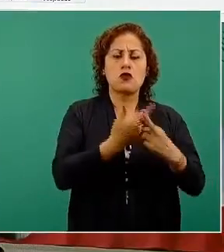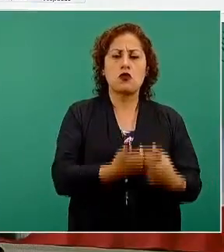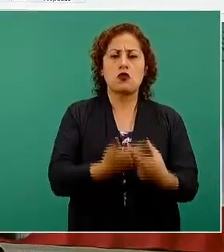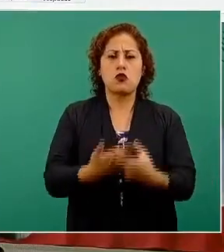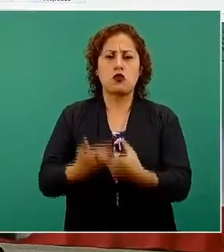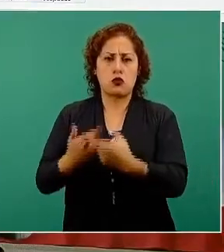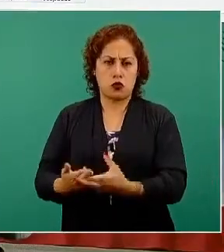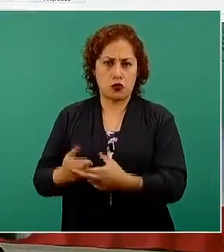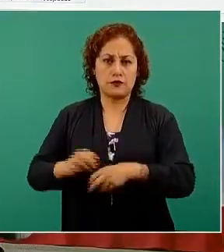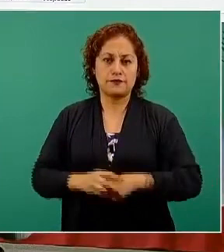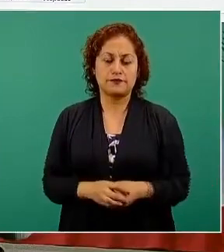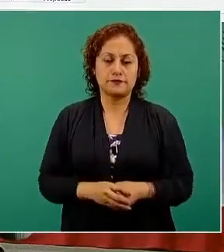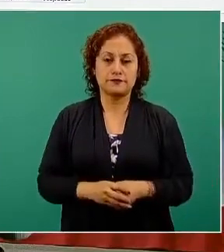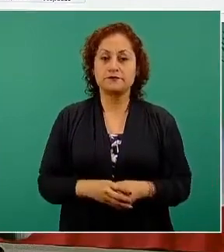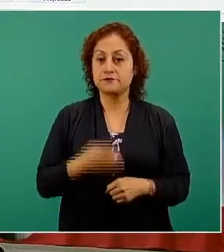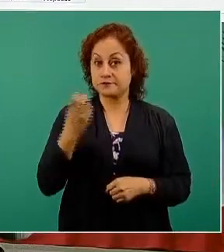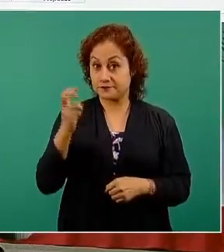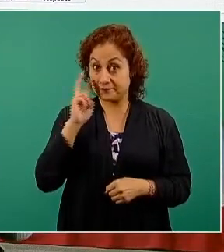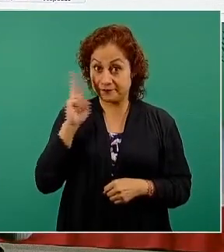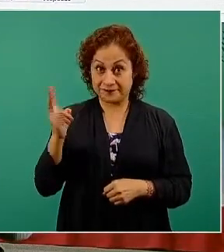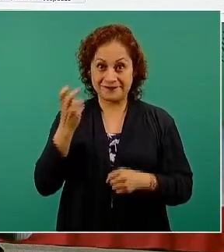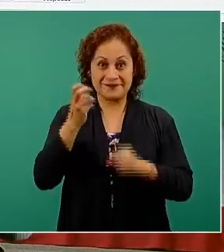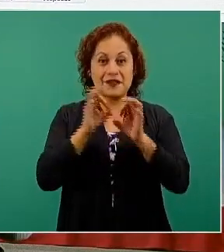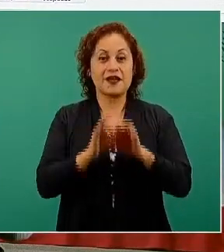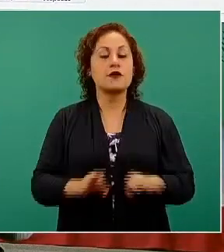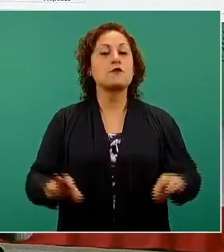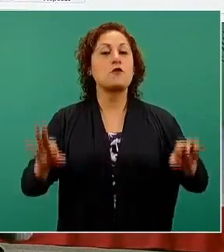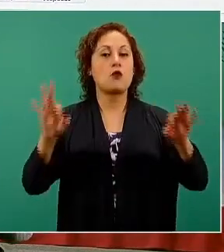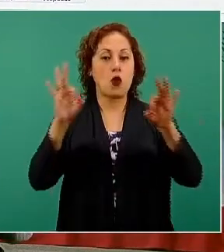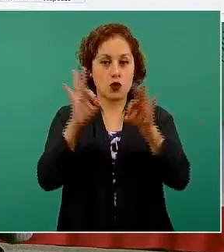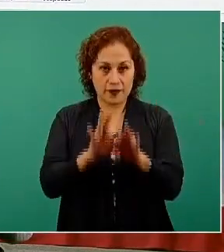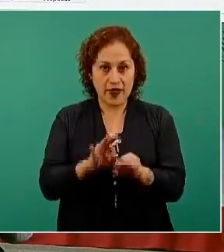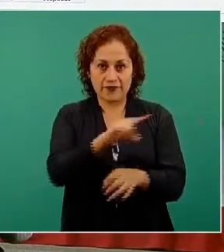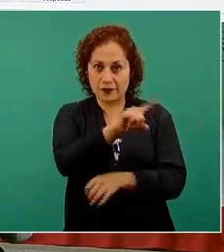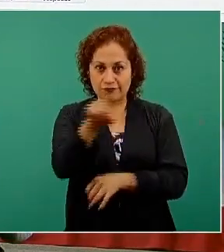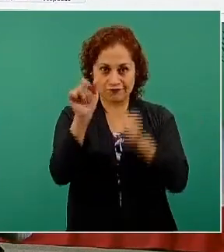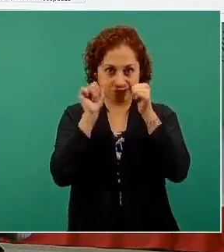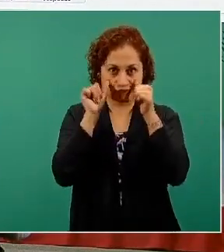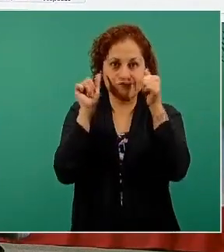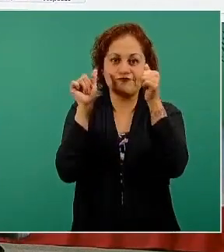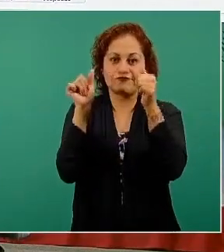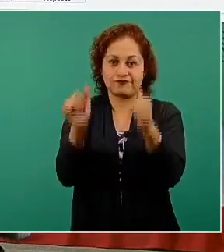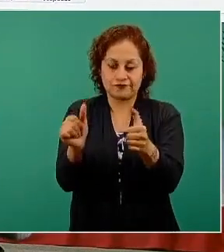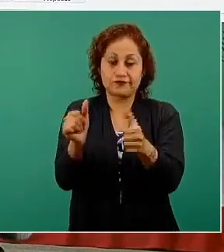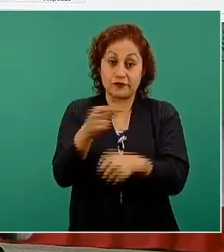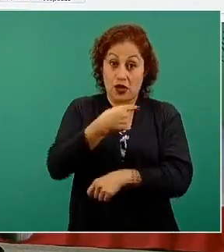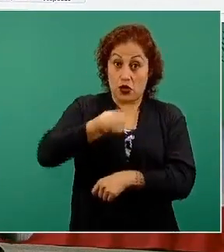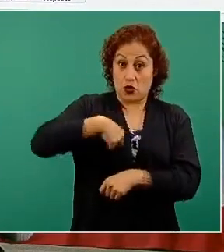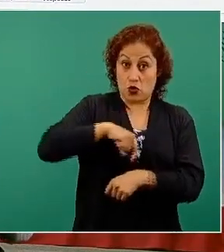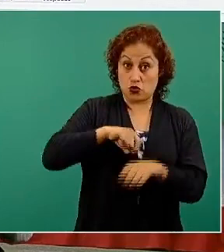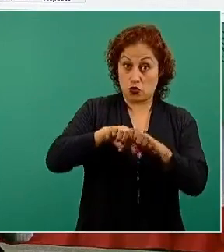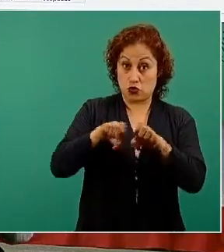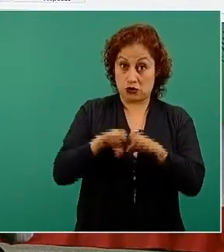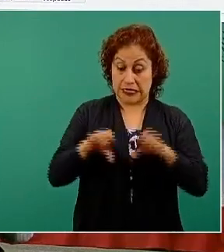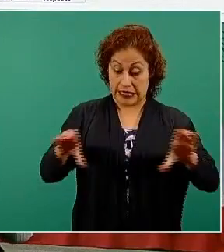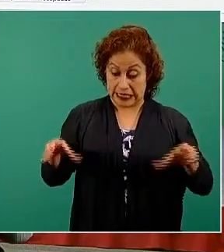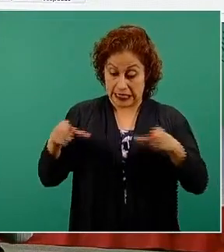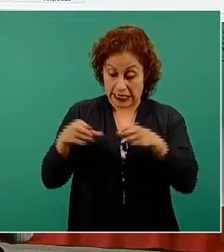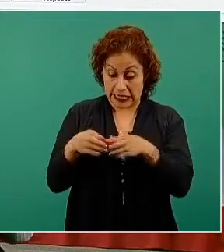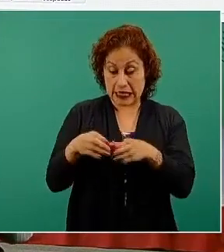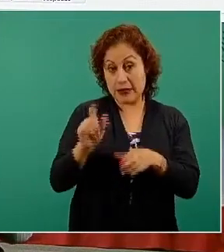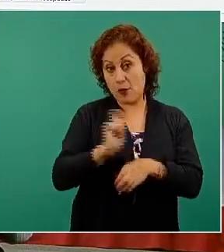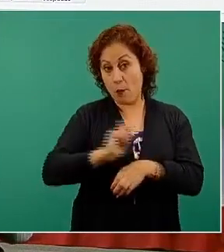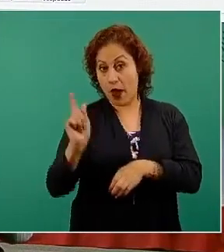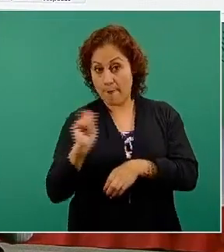también, lo hemos discutido también en las diferentes discusiones que tenemos de los grupos técnicos a